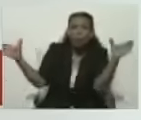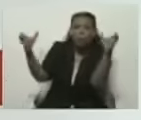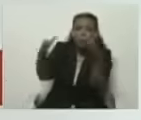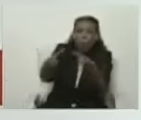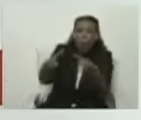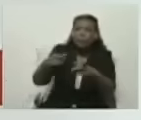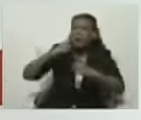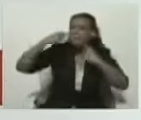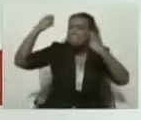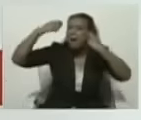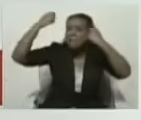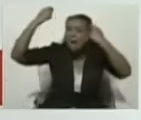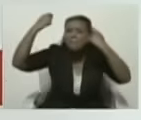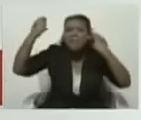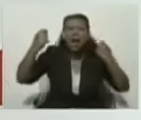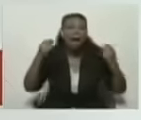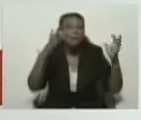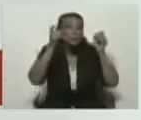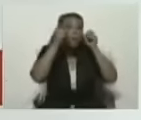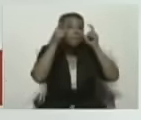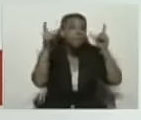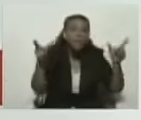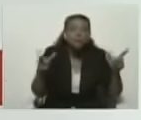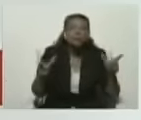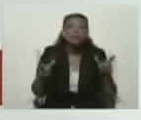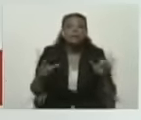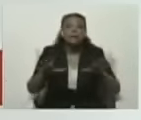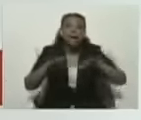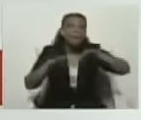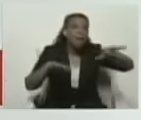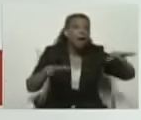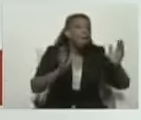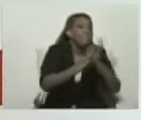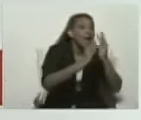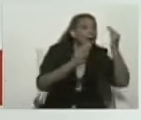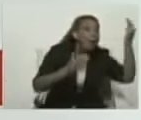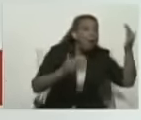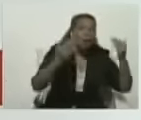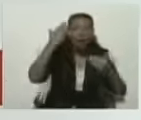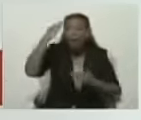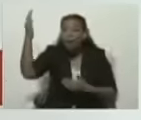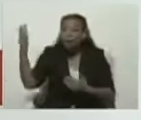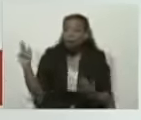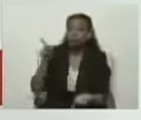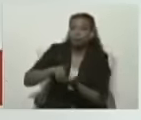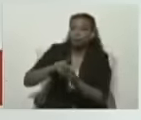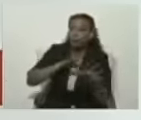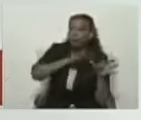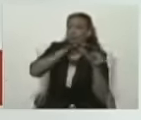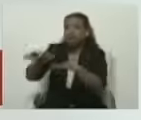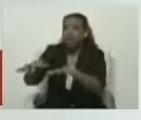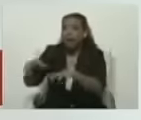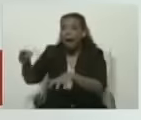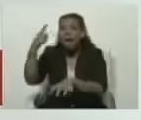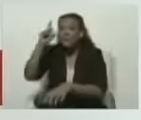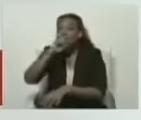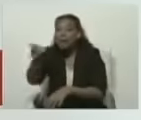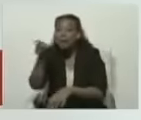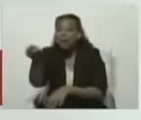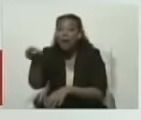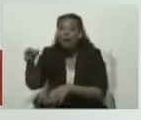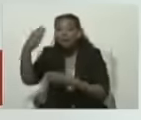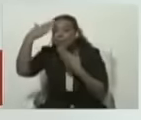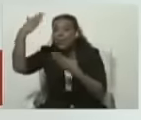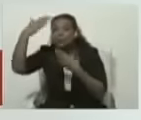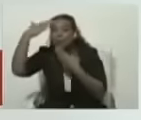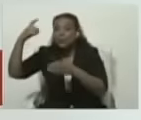con mítines, con sorpresas. Se para en una bodega y en segundos aparecen cientos de personas para saludar a